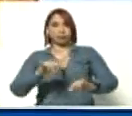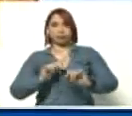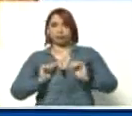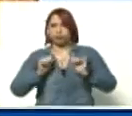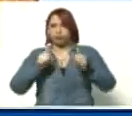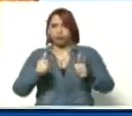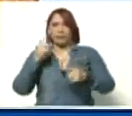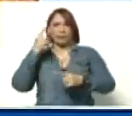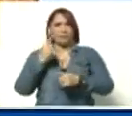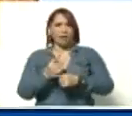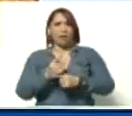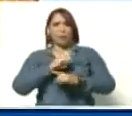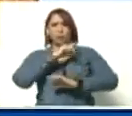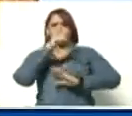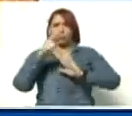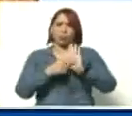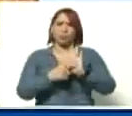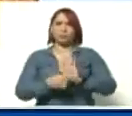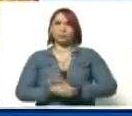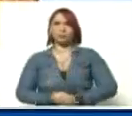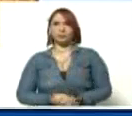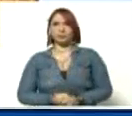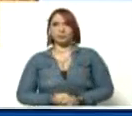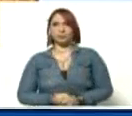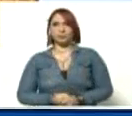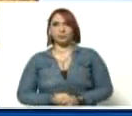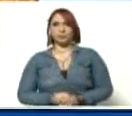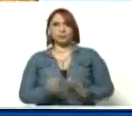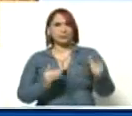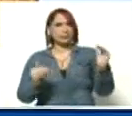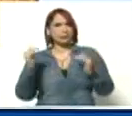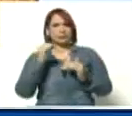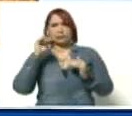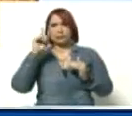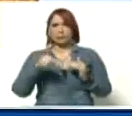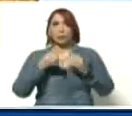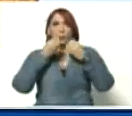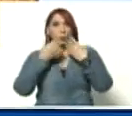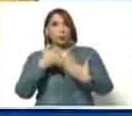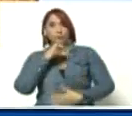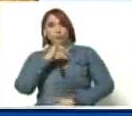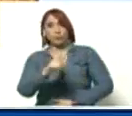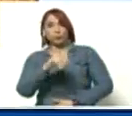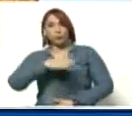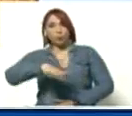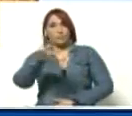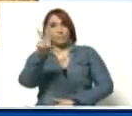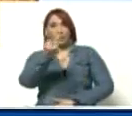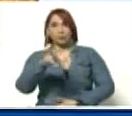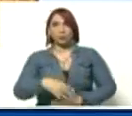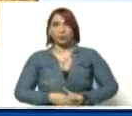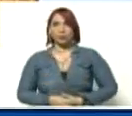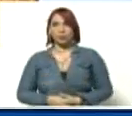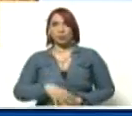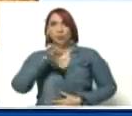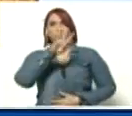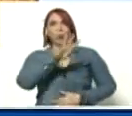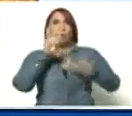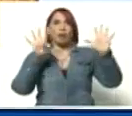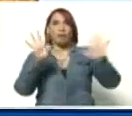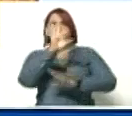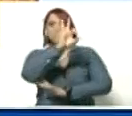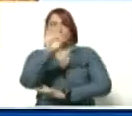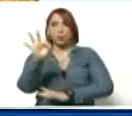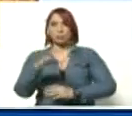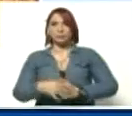que tenemos que completar. Se ha incrementado también, muy buena noticia para el país, un 49%